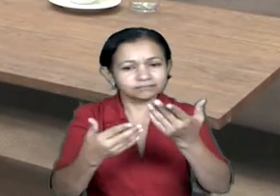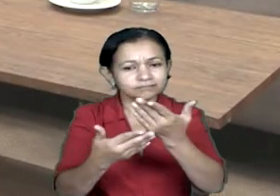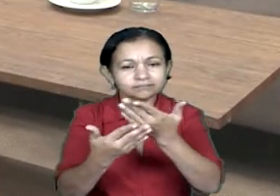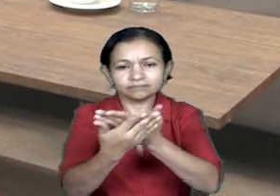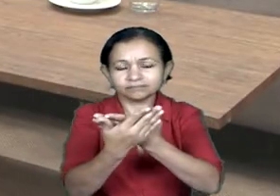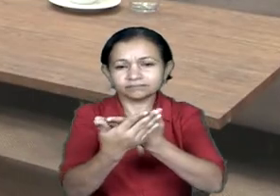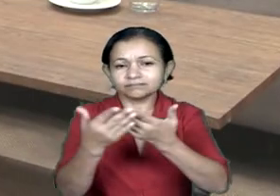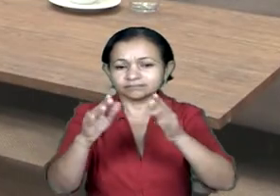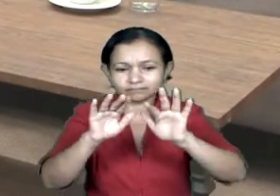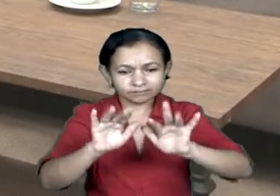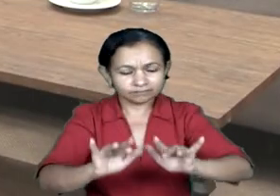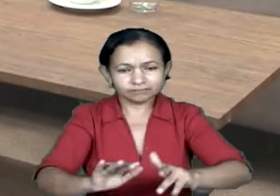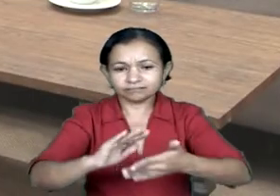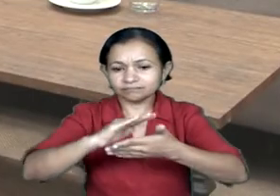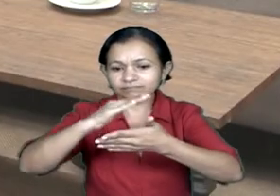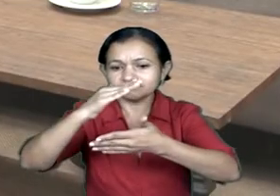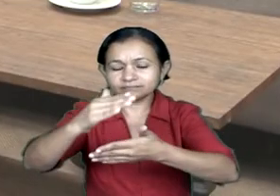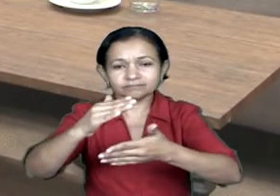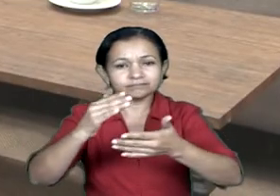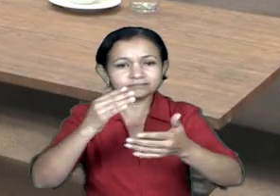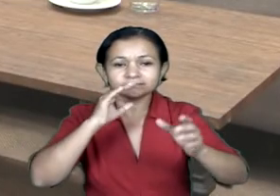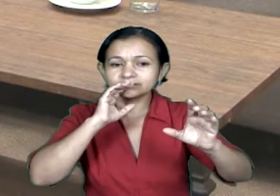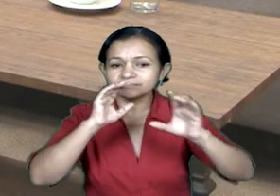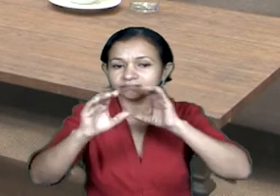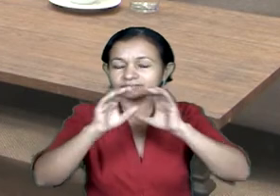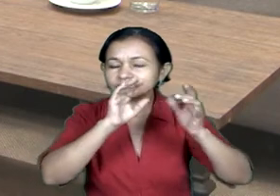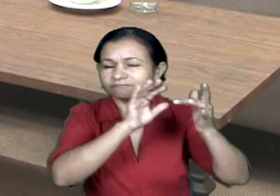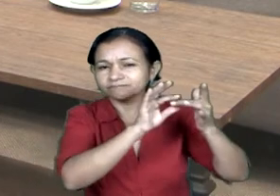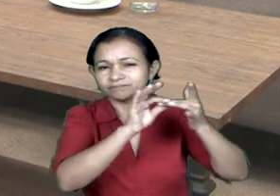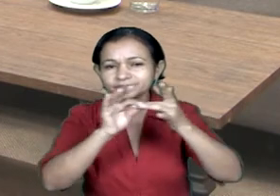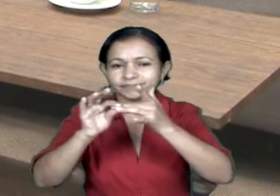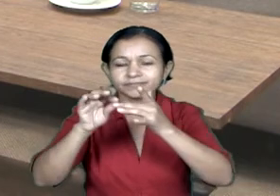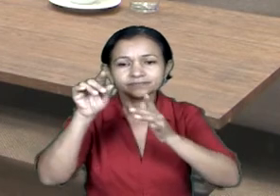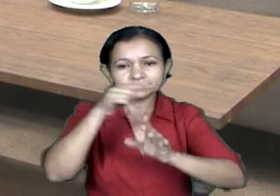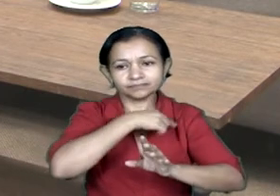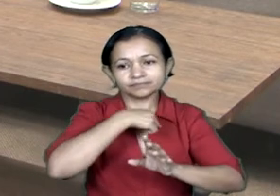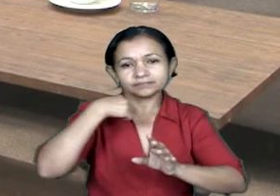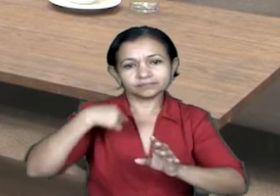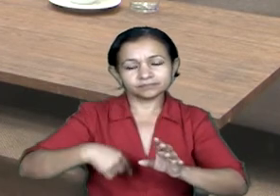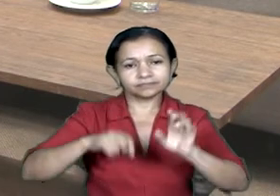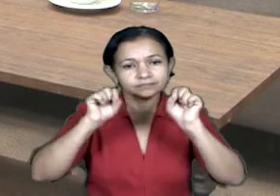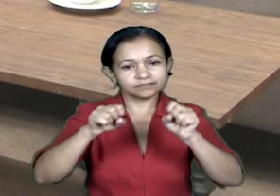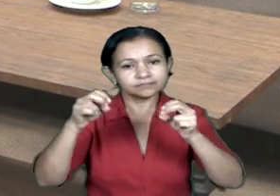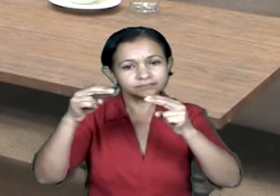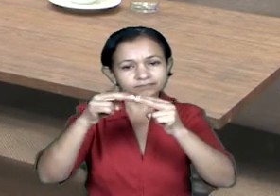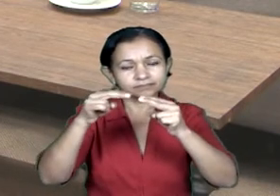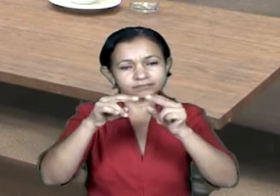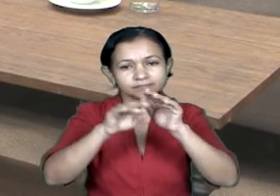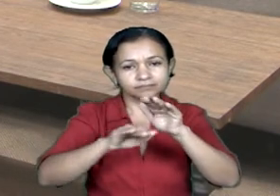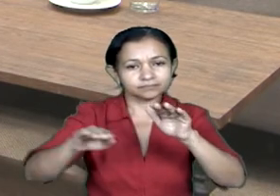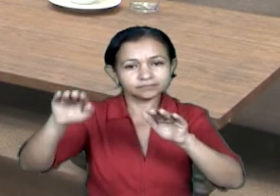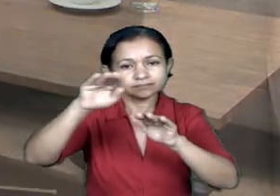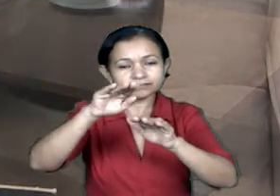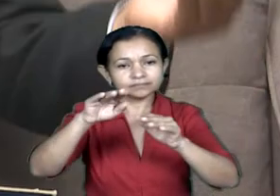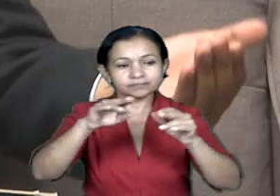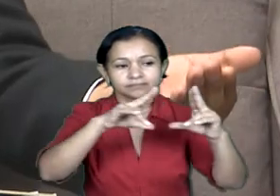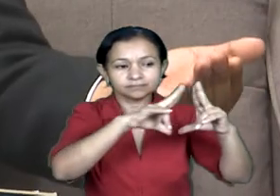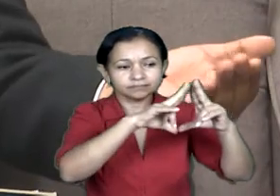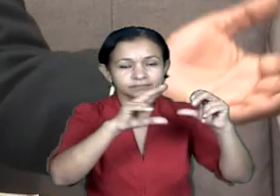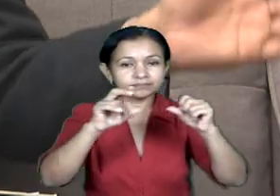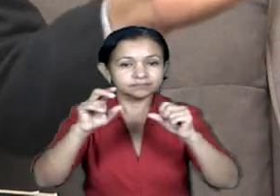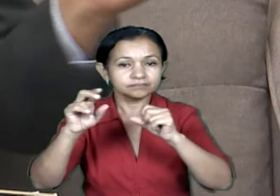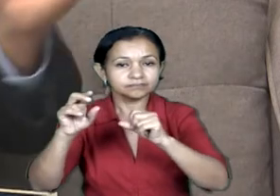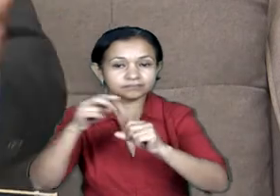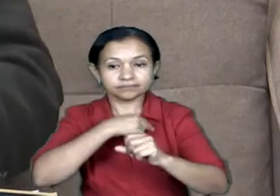para computación, uh-huh, sí, para ciencias de la comunicación y todo eso. ¿Podríamos ver una vinculación más estrecha entre ambos países en función de